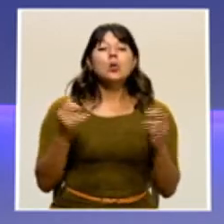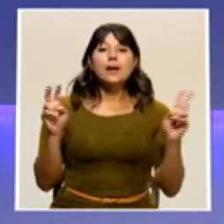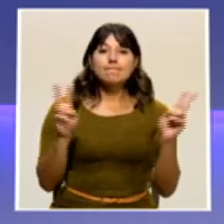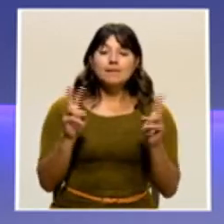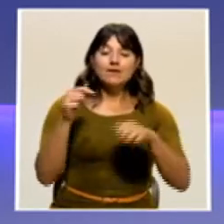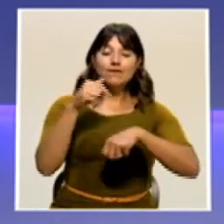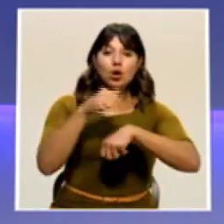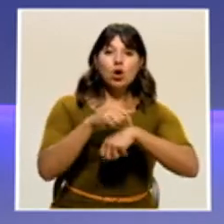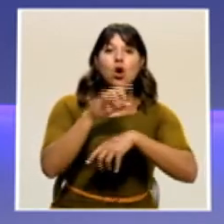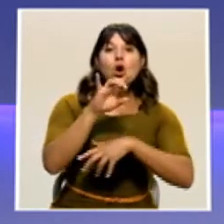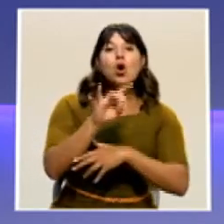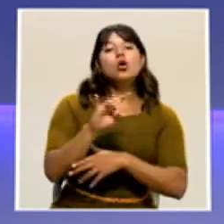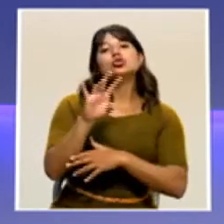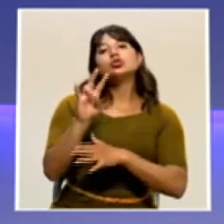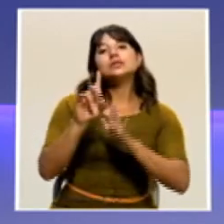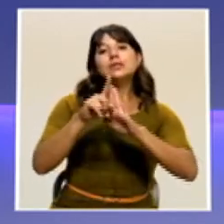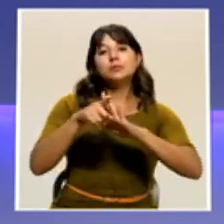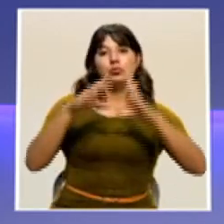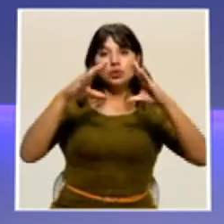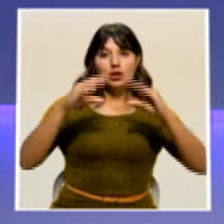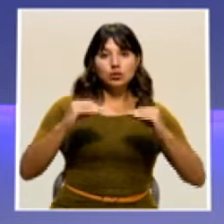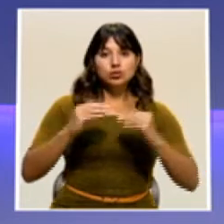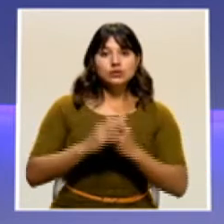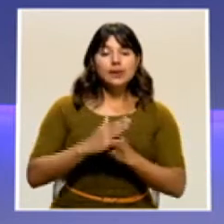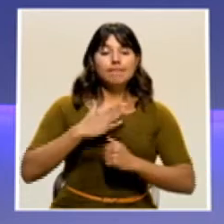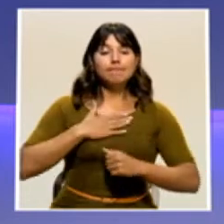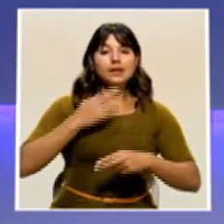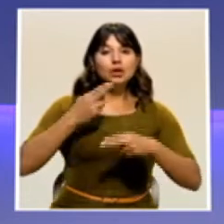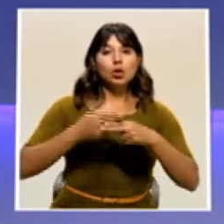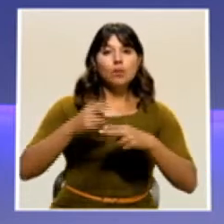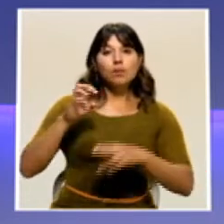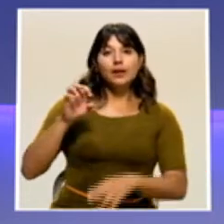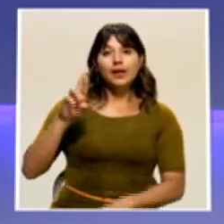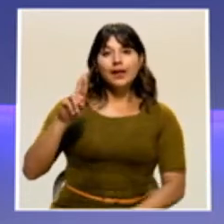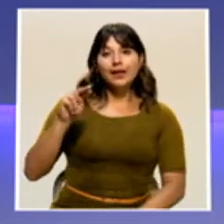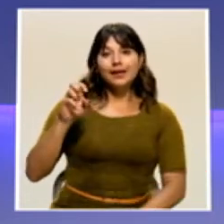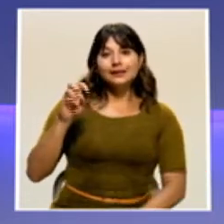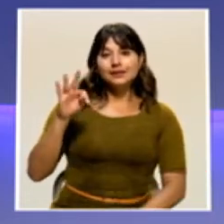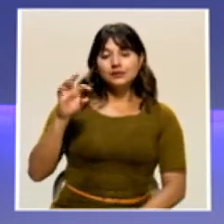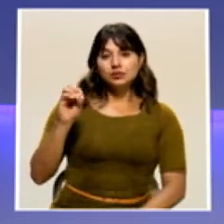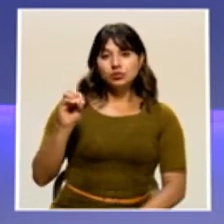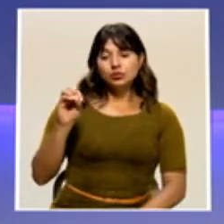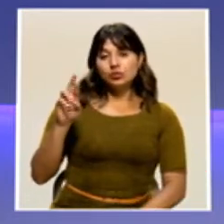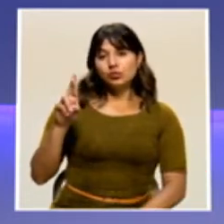8 de la noche con 7 minutos. Soy Ernesto Rivera.